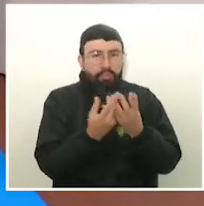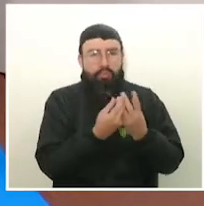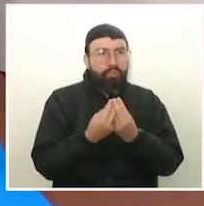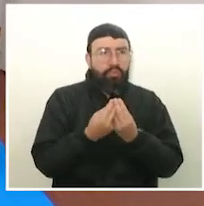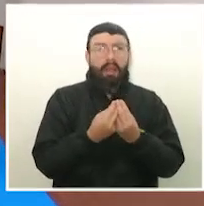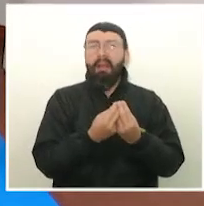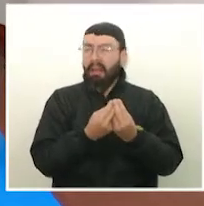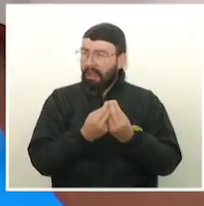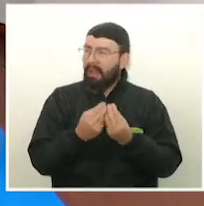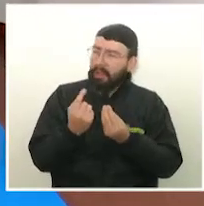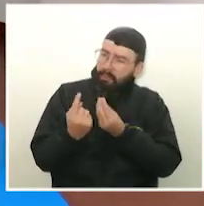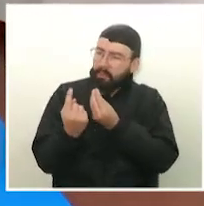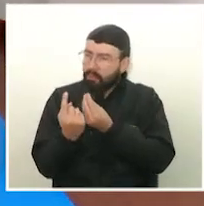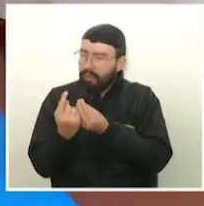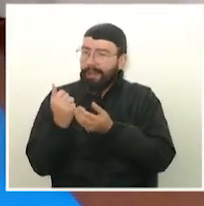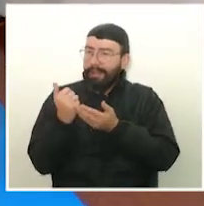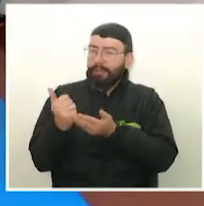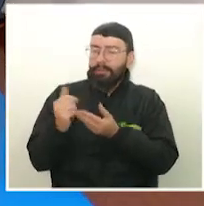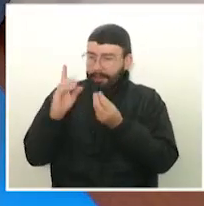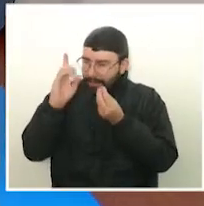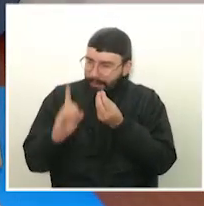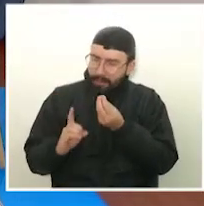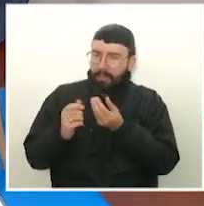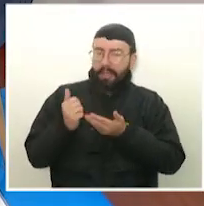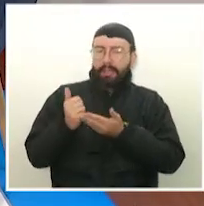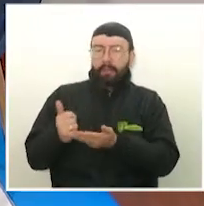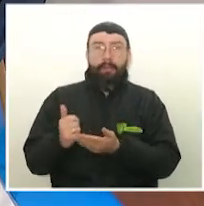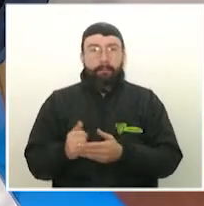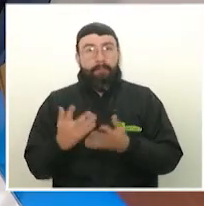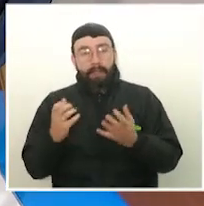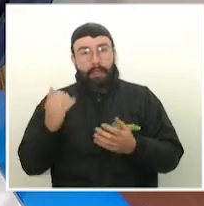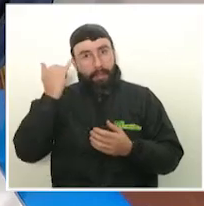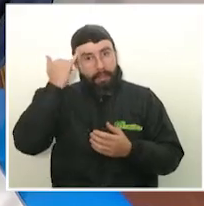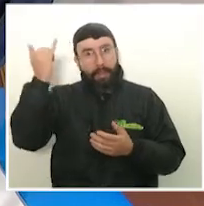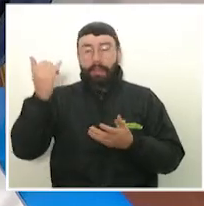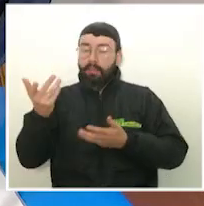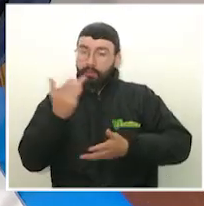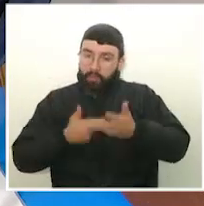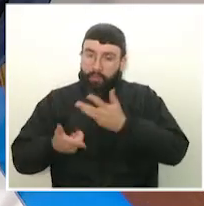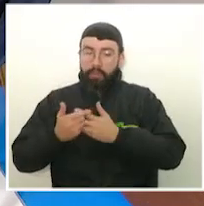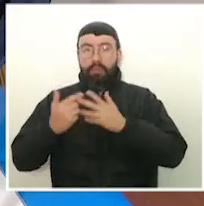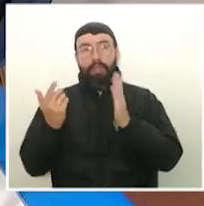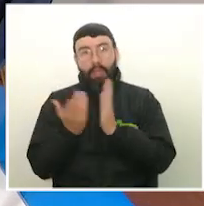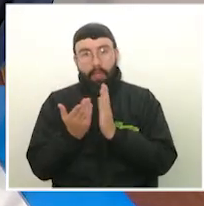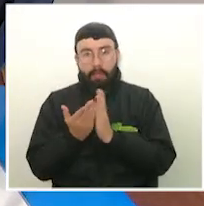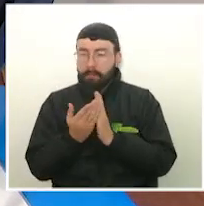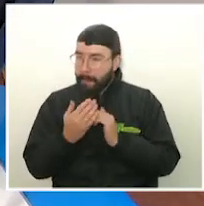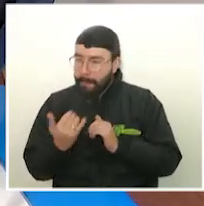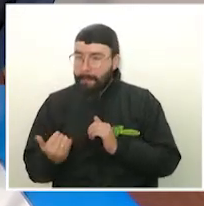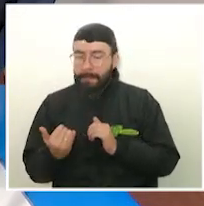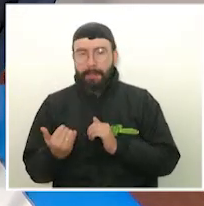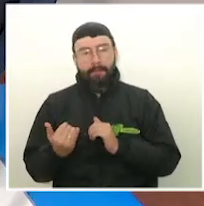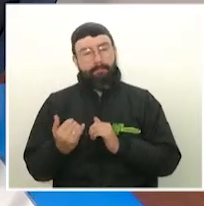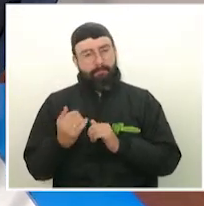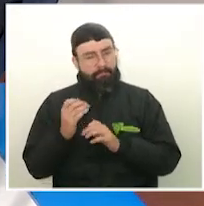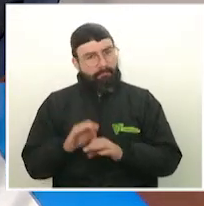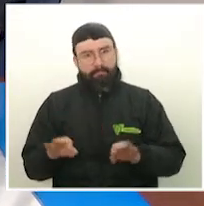Porque estamos tratando como de ir armando con ideas y conceptos y estudios un concepto terapéutico, porque